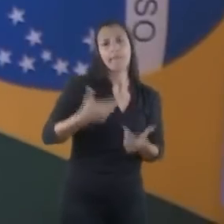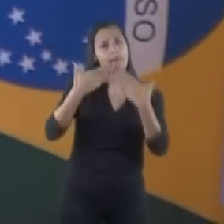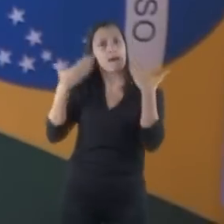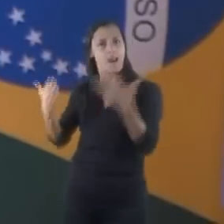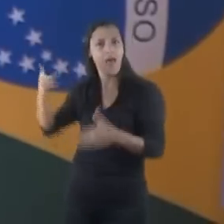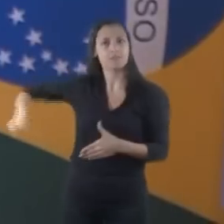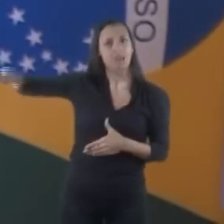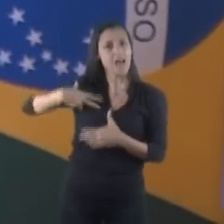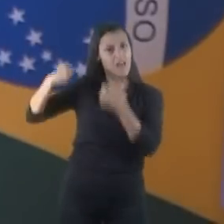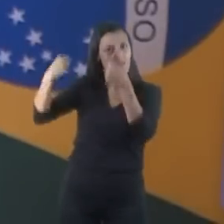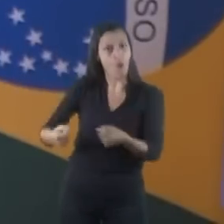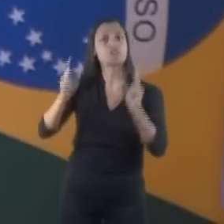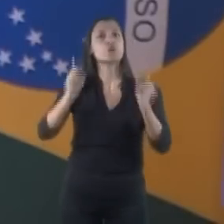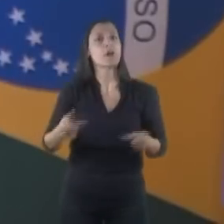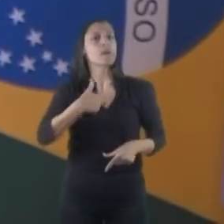También celebro